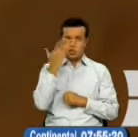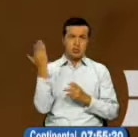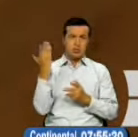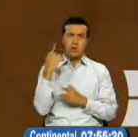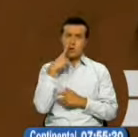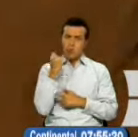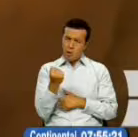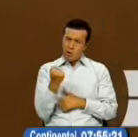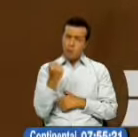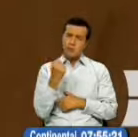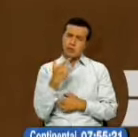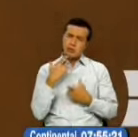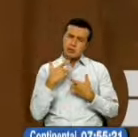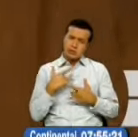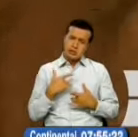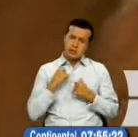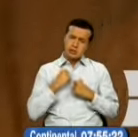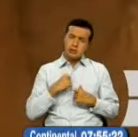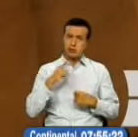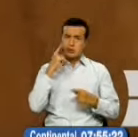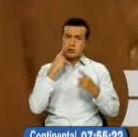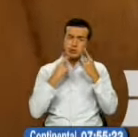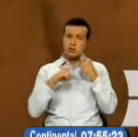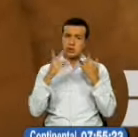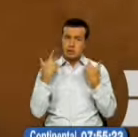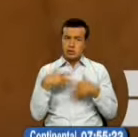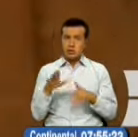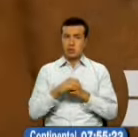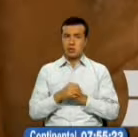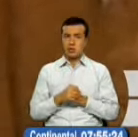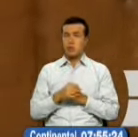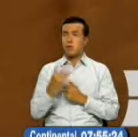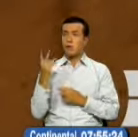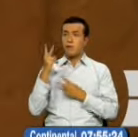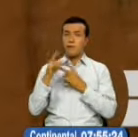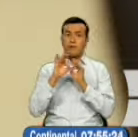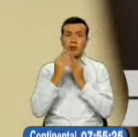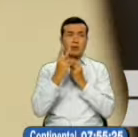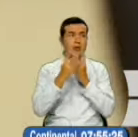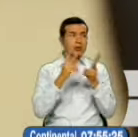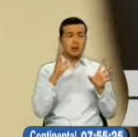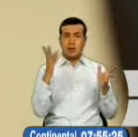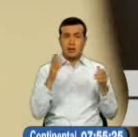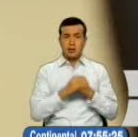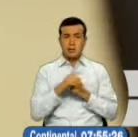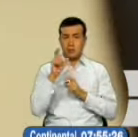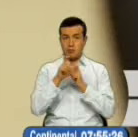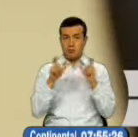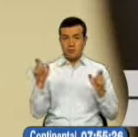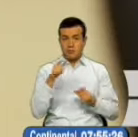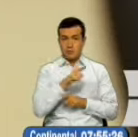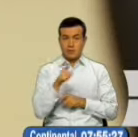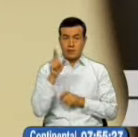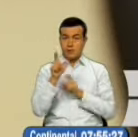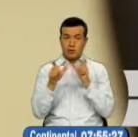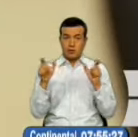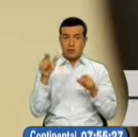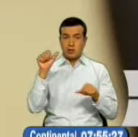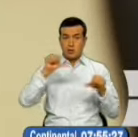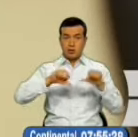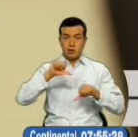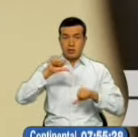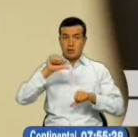nombre, digo, sufre bastante, llora, ahora ya que incluso no tiene visita familiar. Pues. La persona que tiene un mal comportamiento